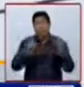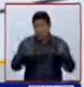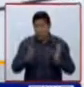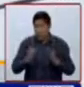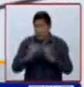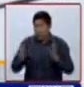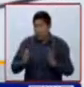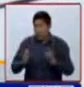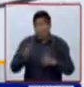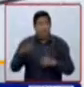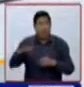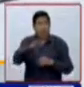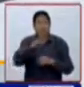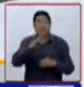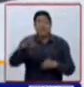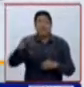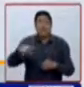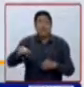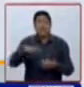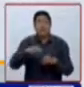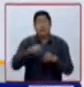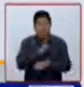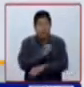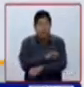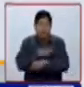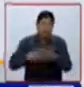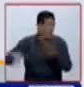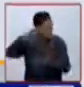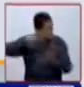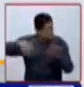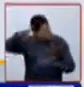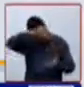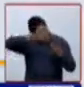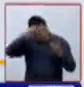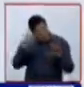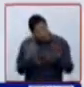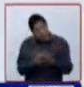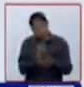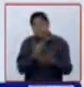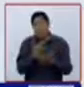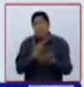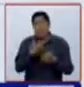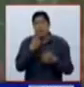75 municipios. La autoridad de huracanes ha informado que se prevé un nuevo ciclón en las aguas